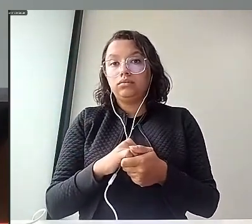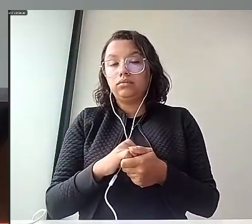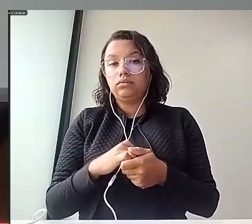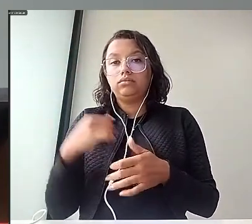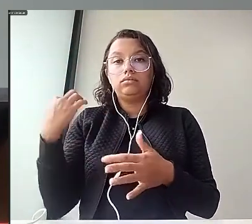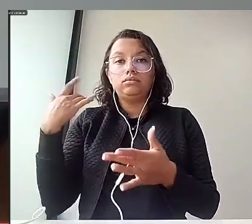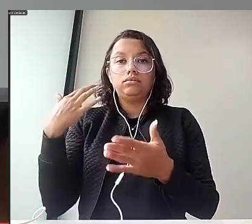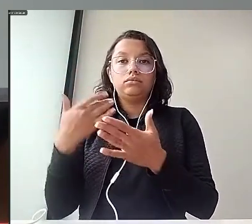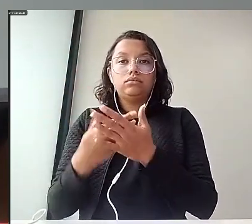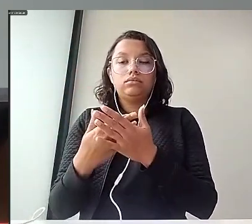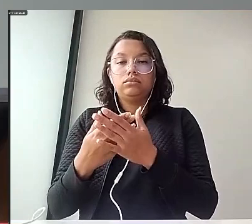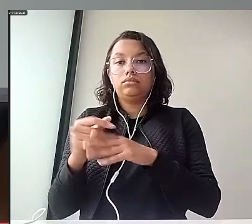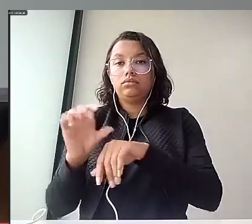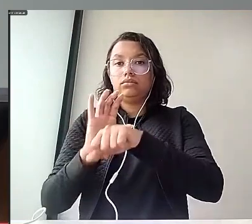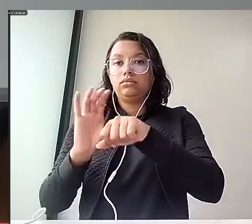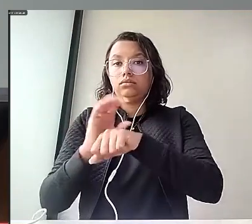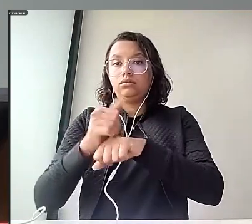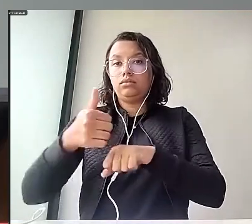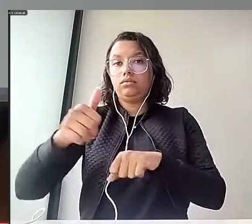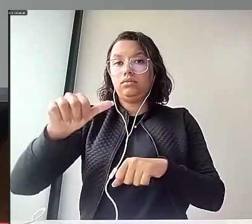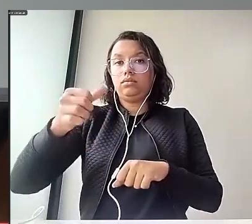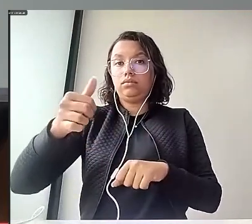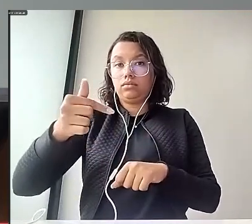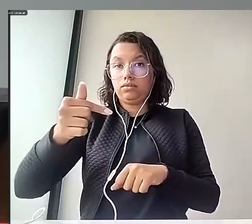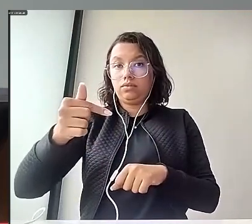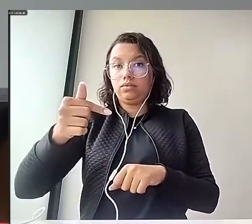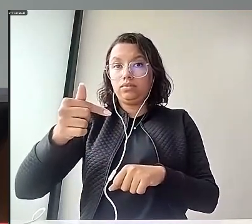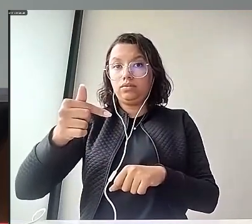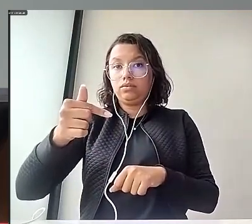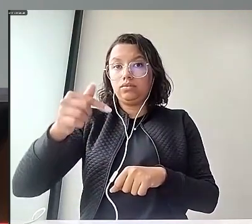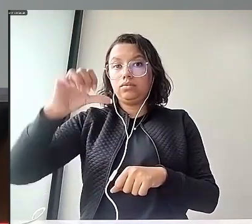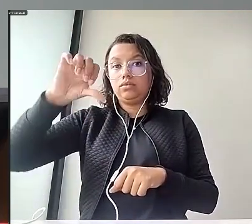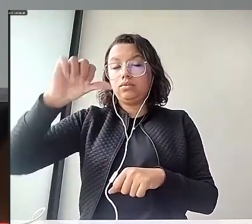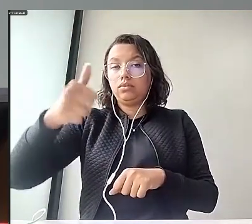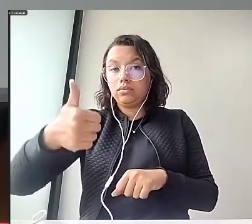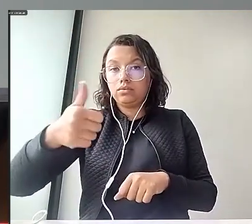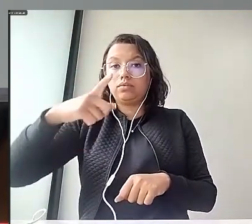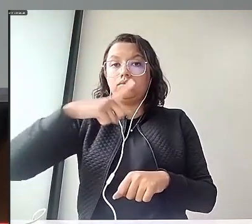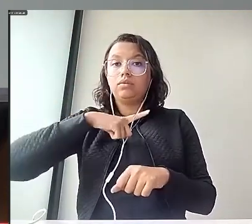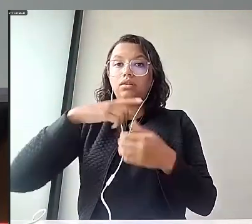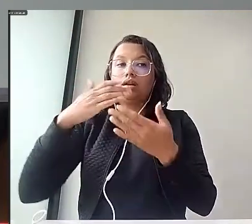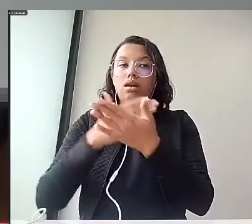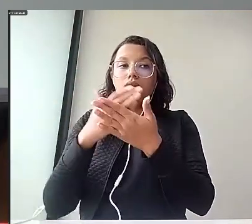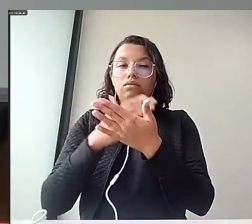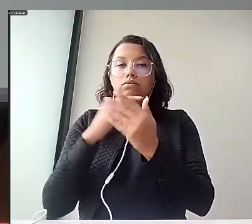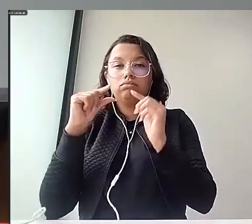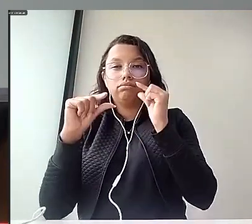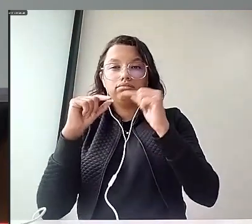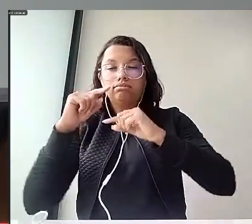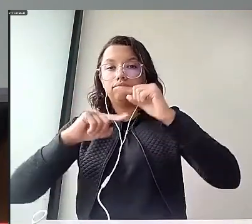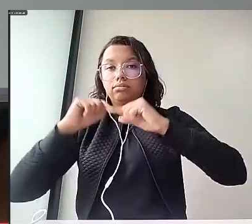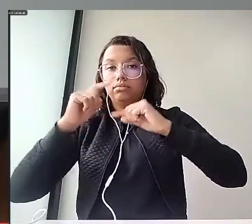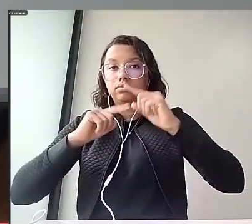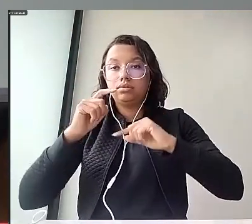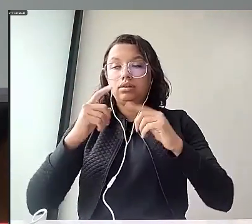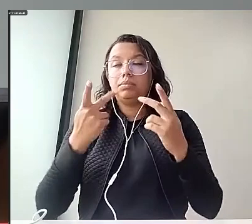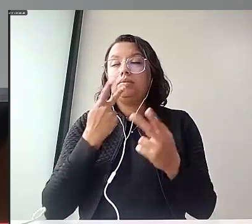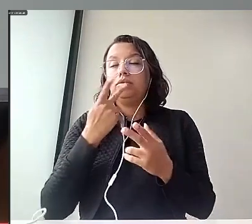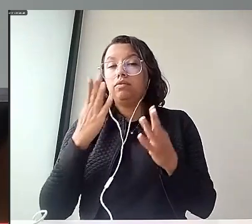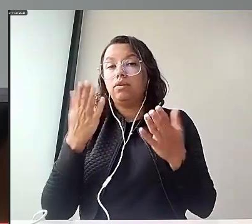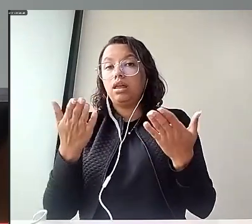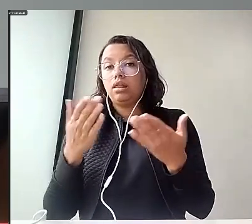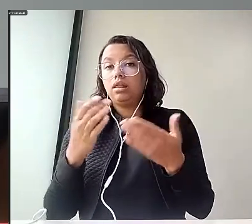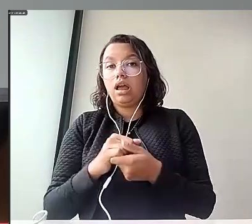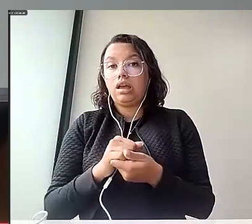la Constitución de 1791 hay unos pequeños elementos a propósito del